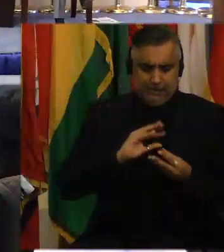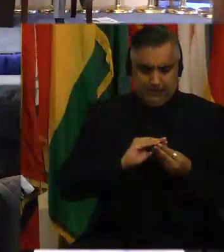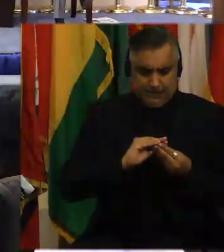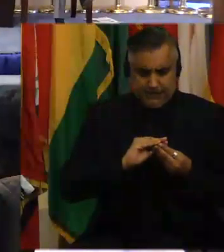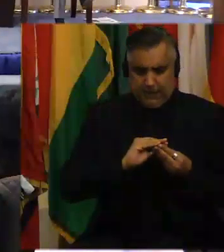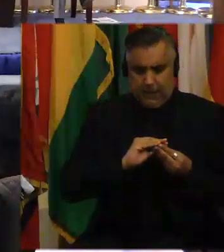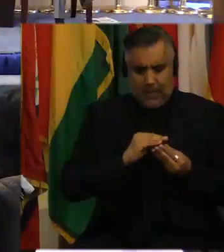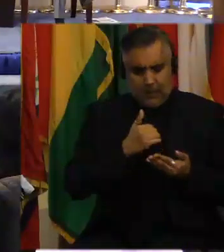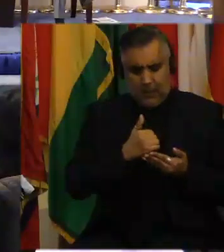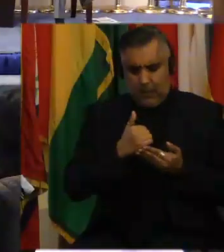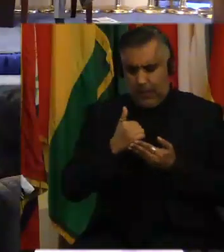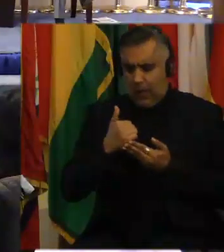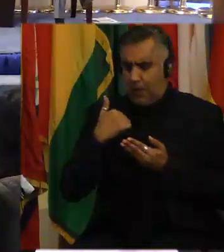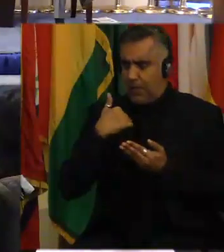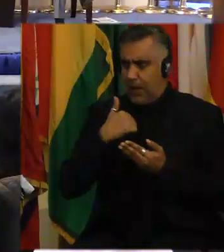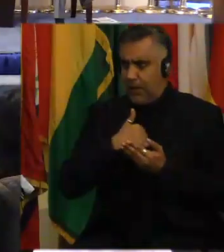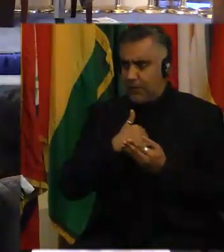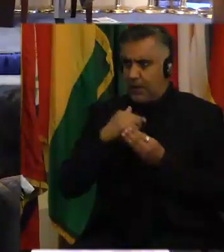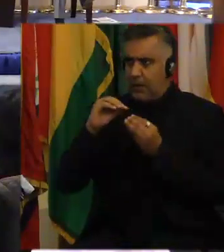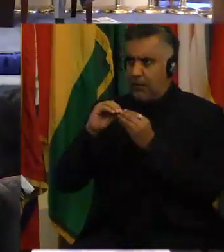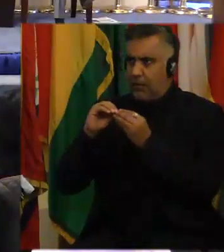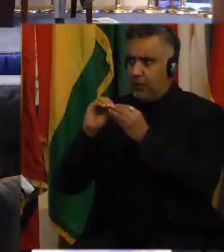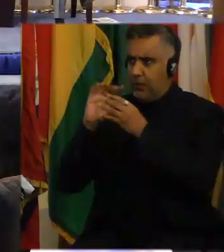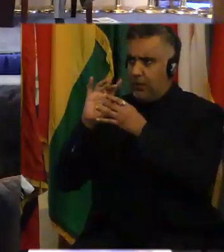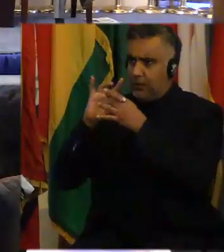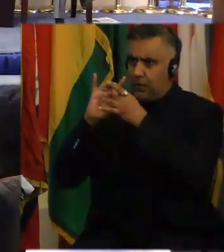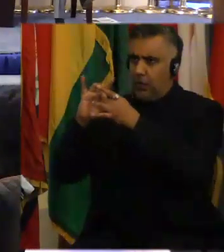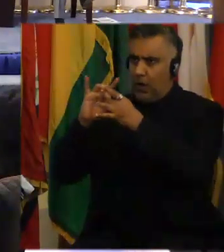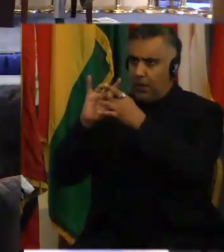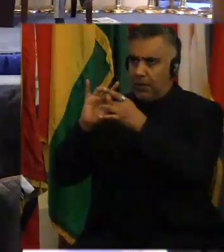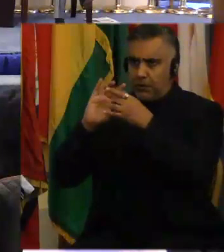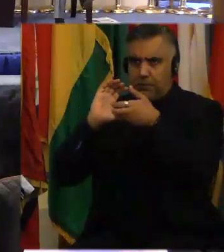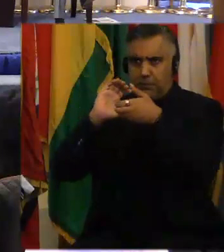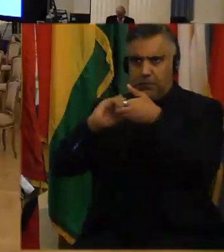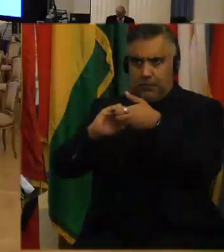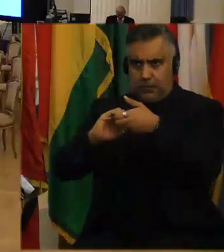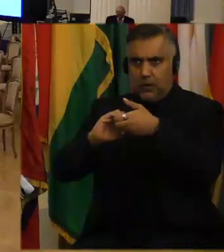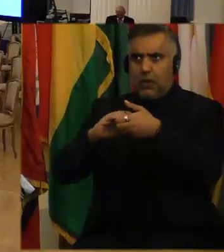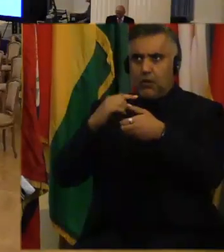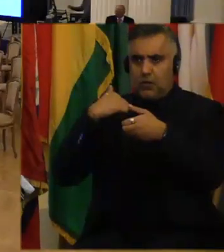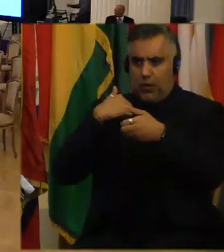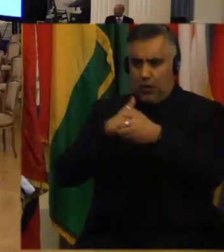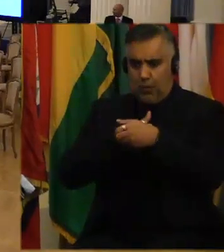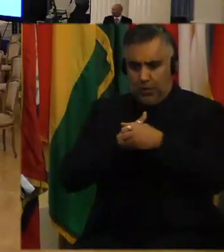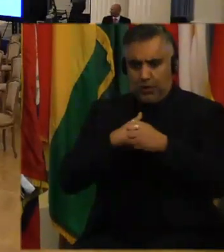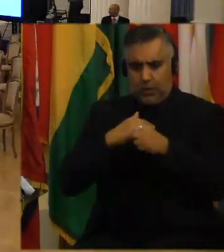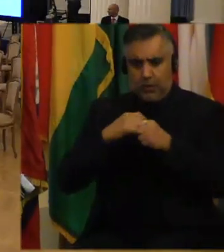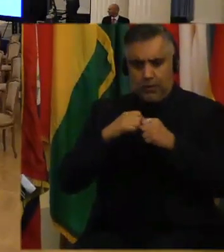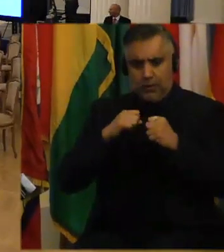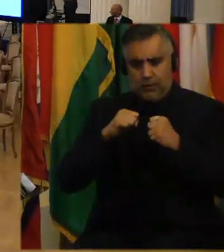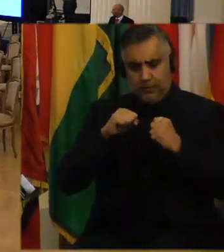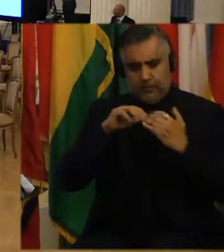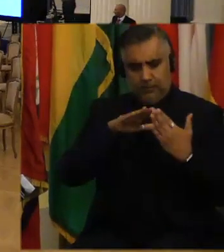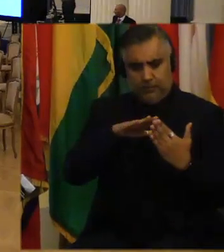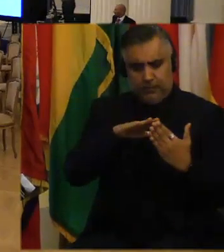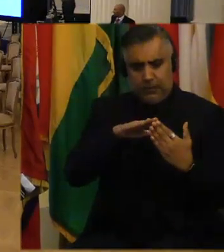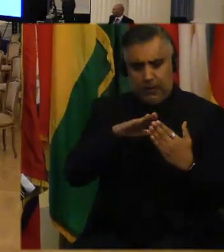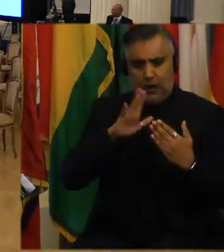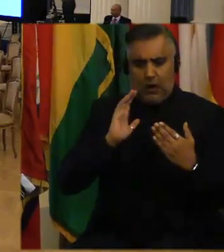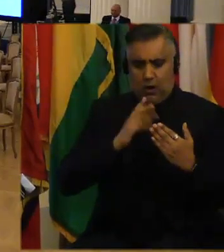las mujeres. Y quiero agradecerle al secretario general que dentro de toda su súper ocupada